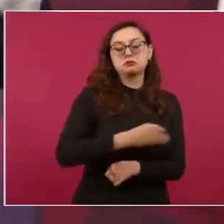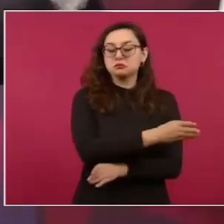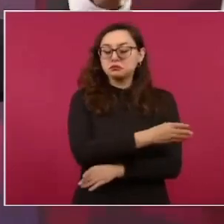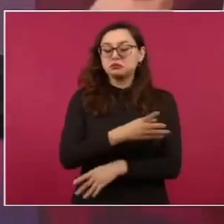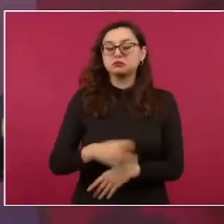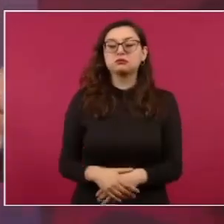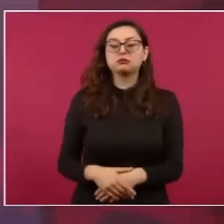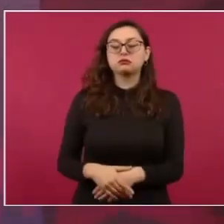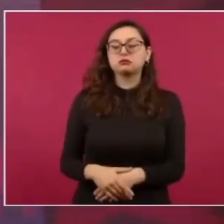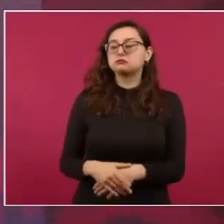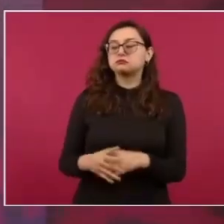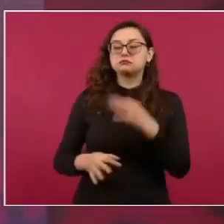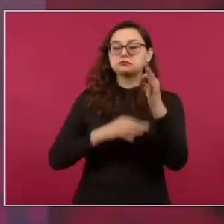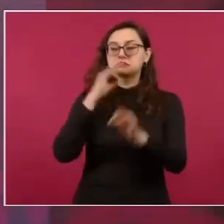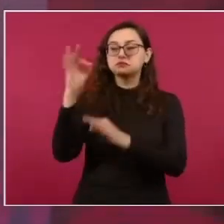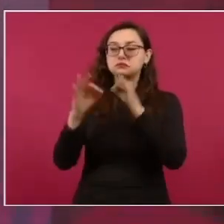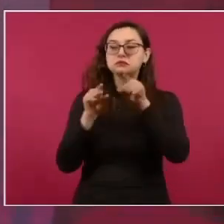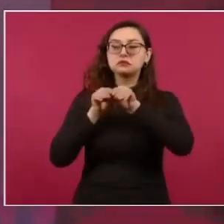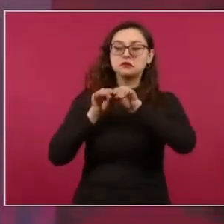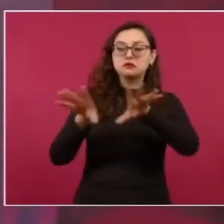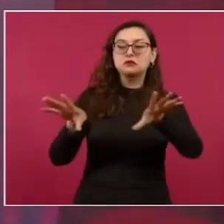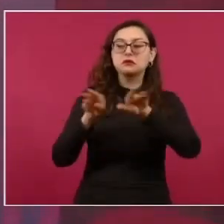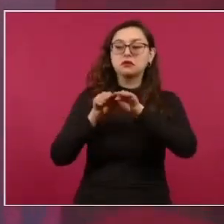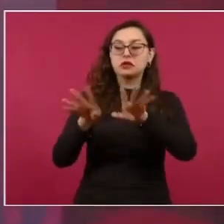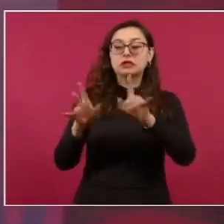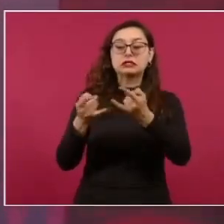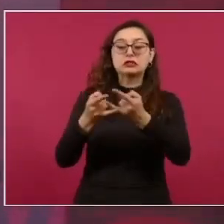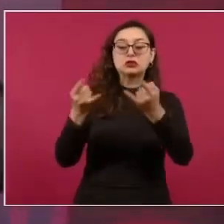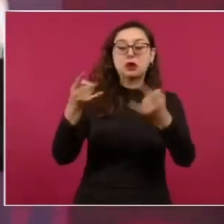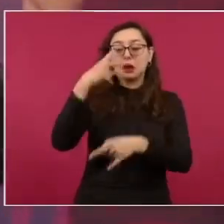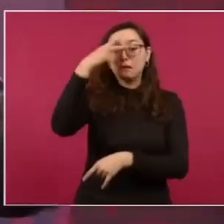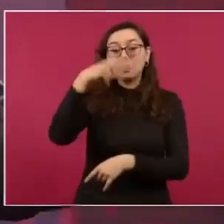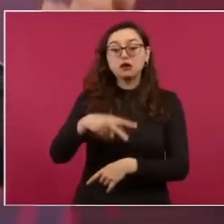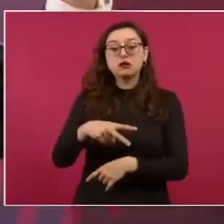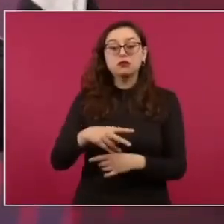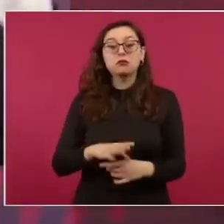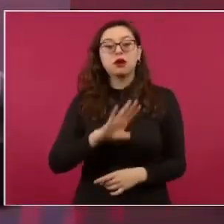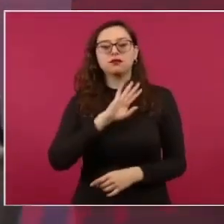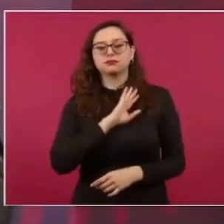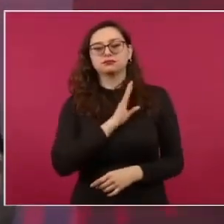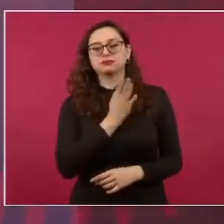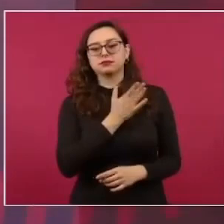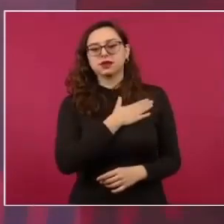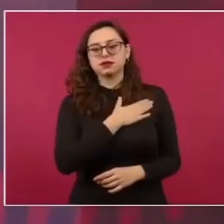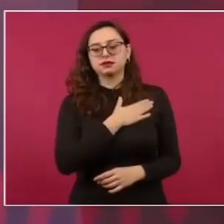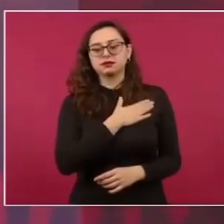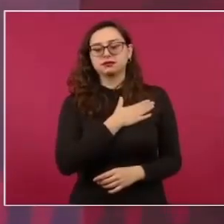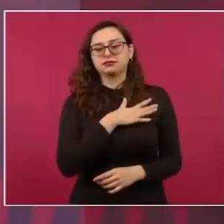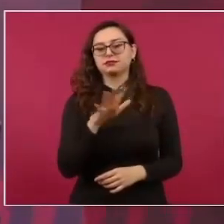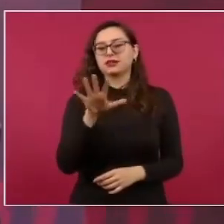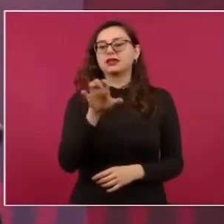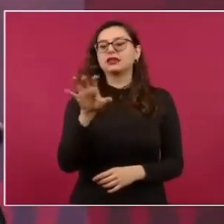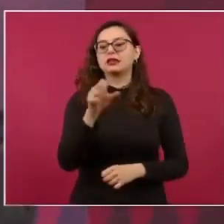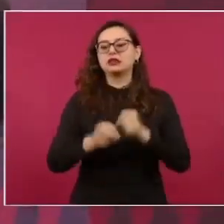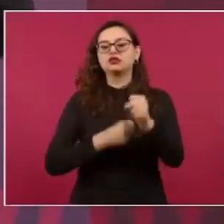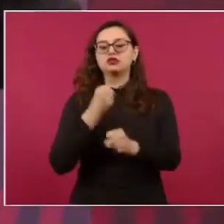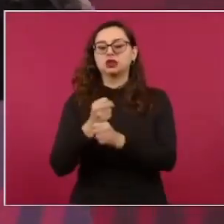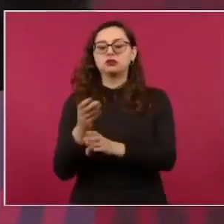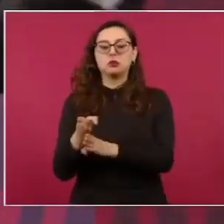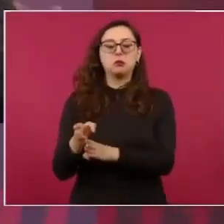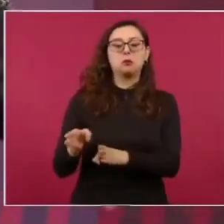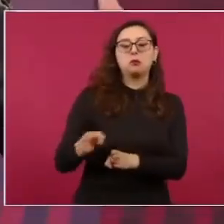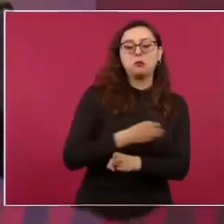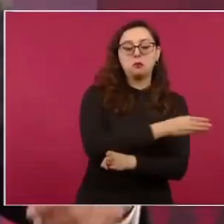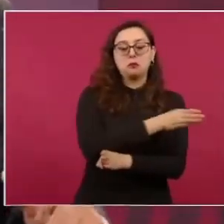desde la llegada de los españoles, con la conquista, con la invasión, 500 años, o con